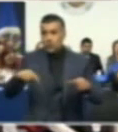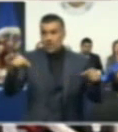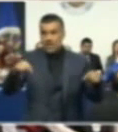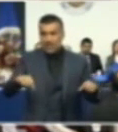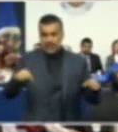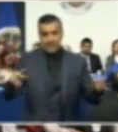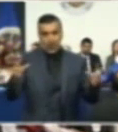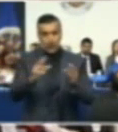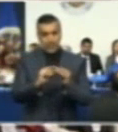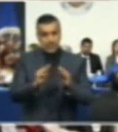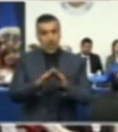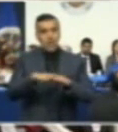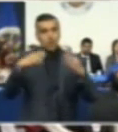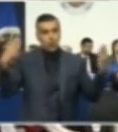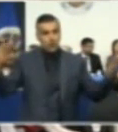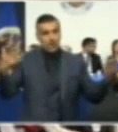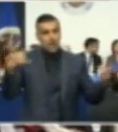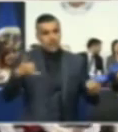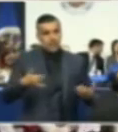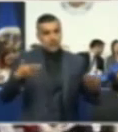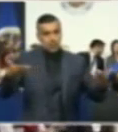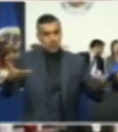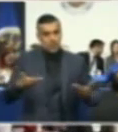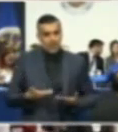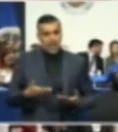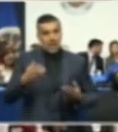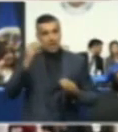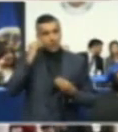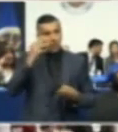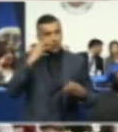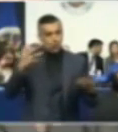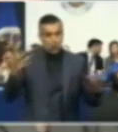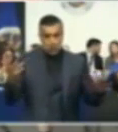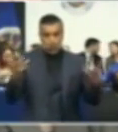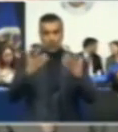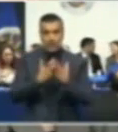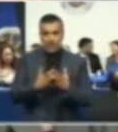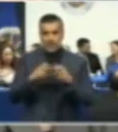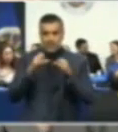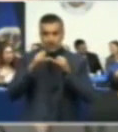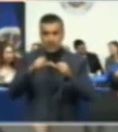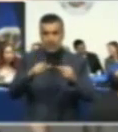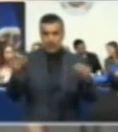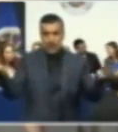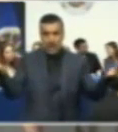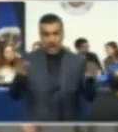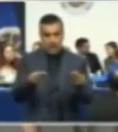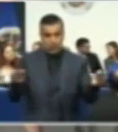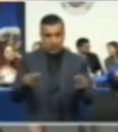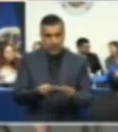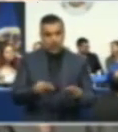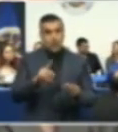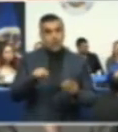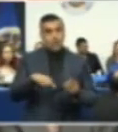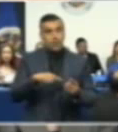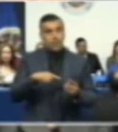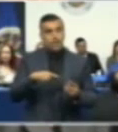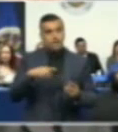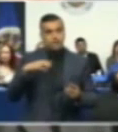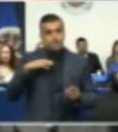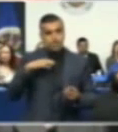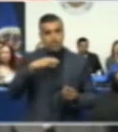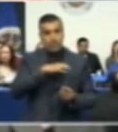esta audiencia pública, y será bienvenida la información complementaria que se sirvan a aportar, toda vez que la Comisión